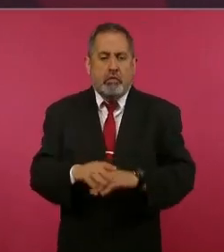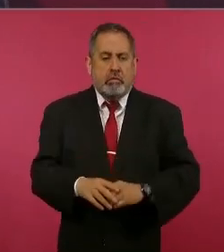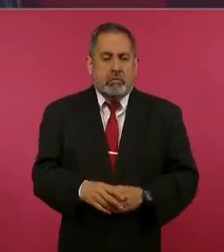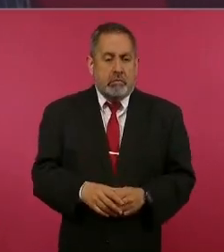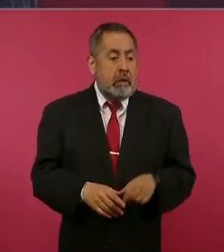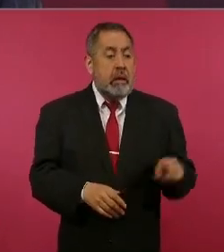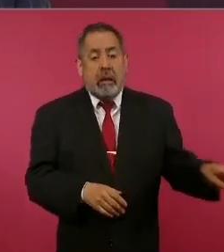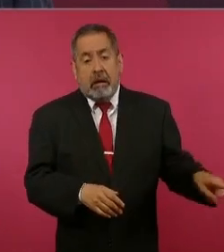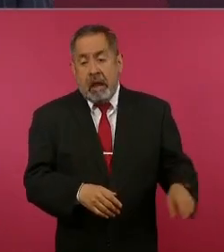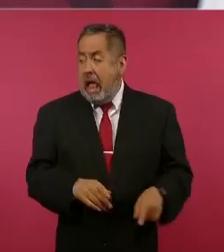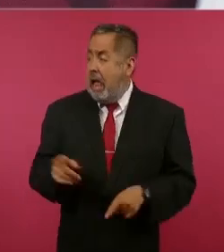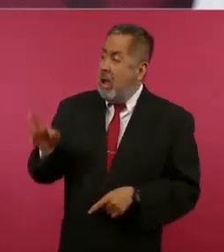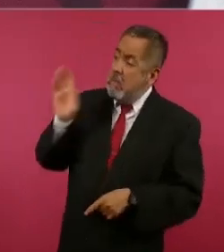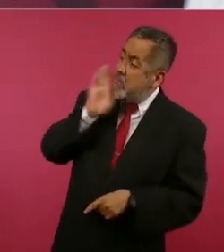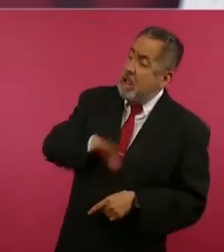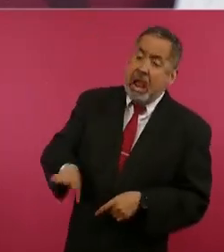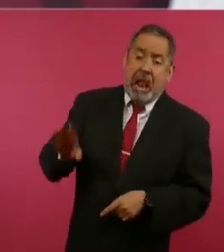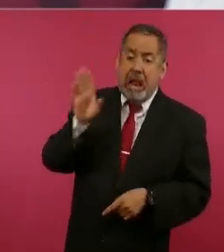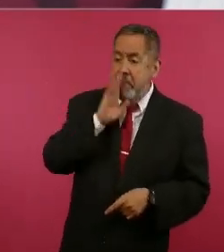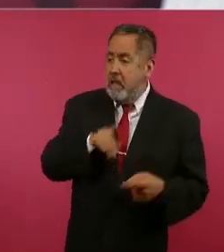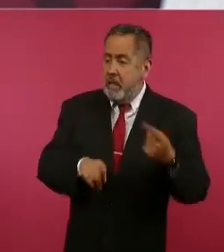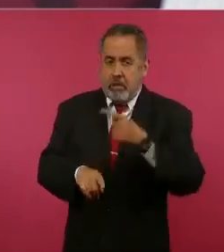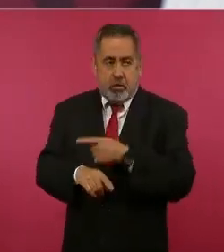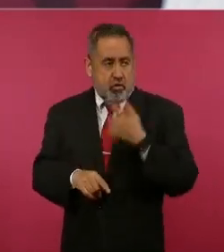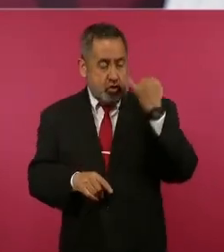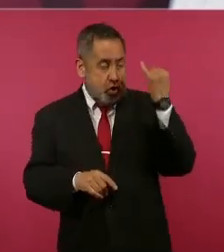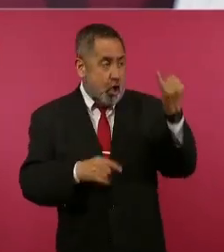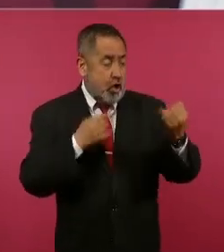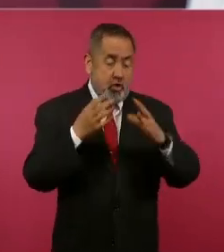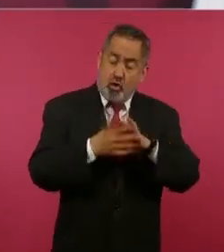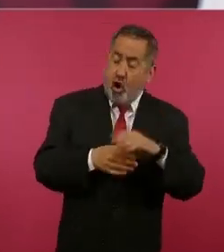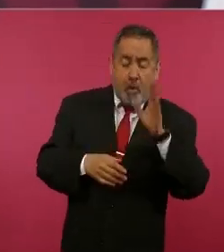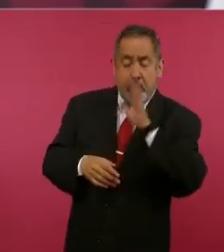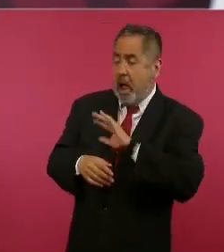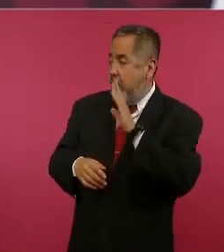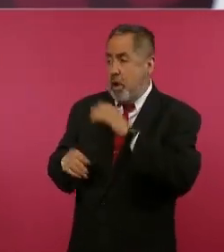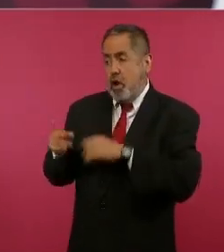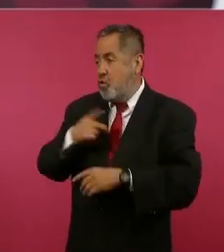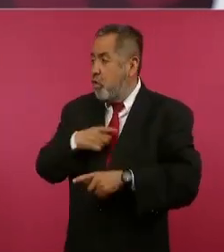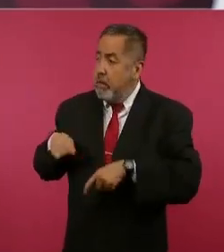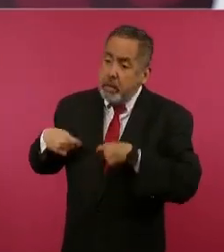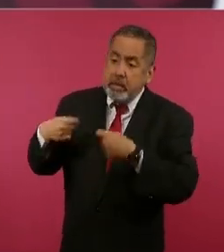mal. No, vienen los teóricos,